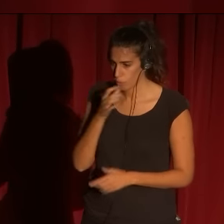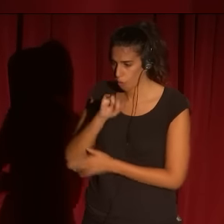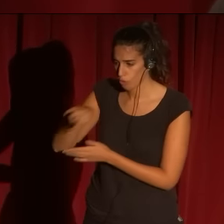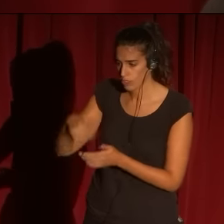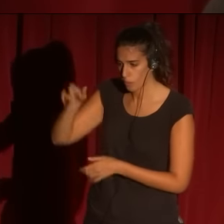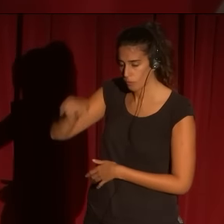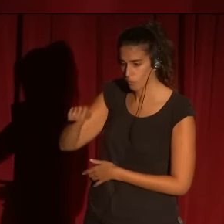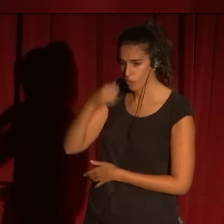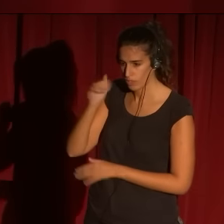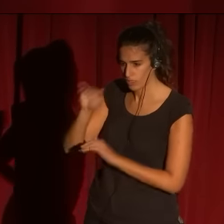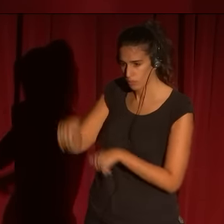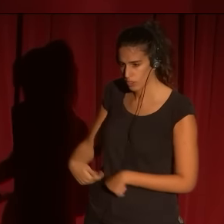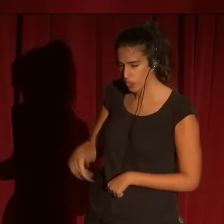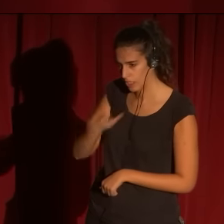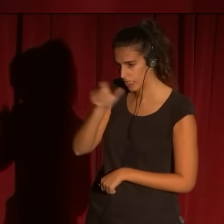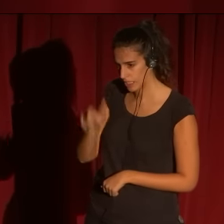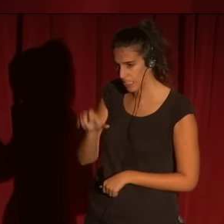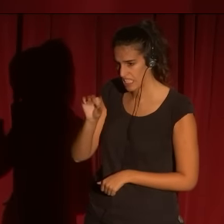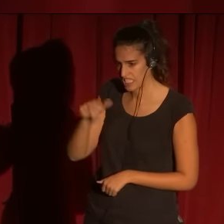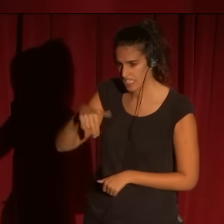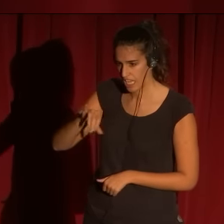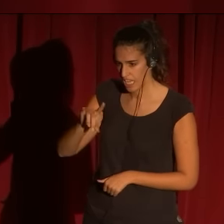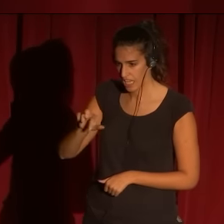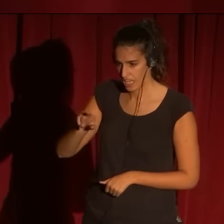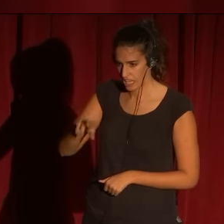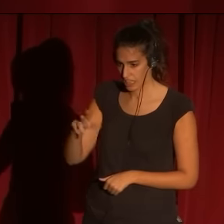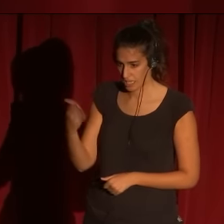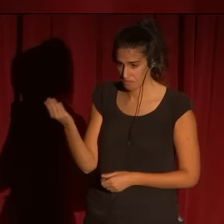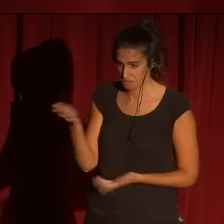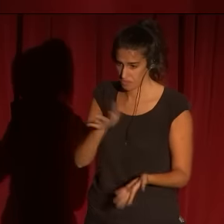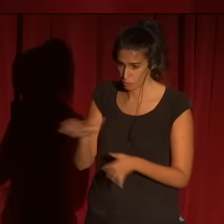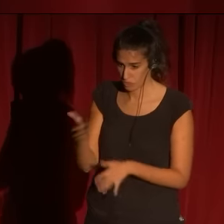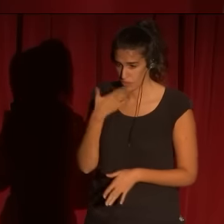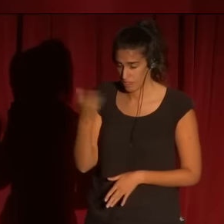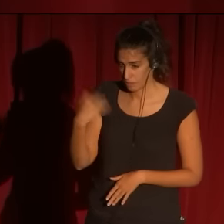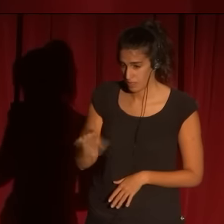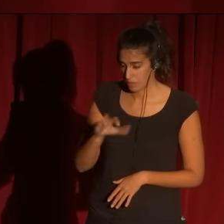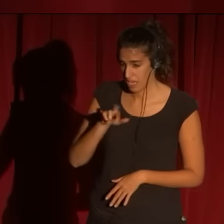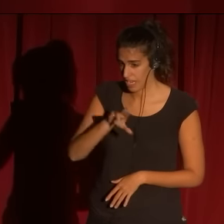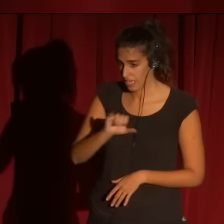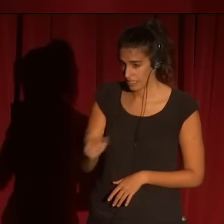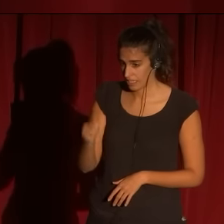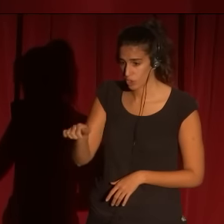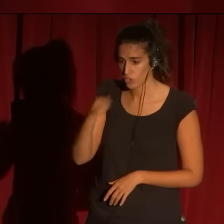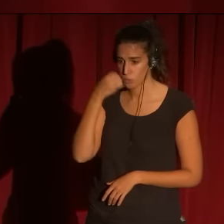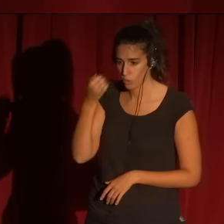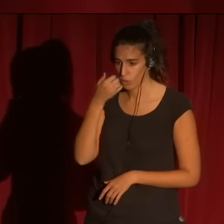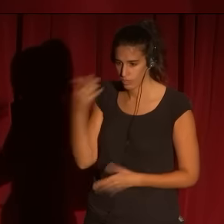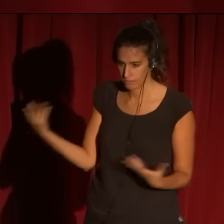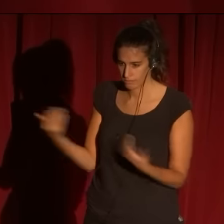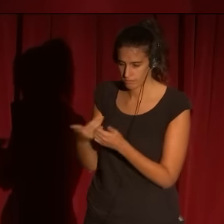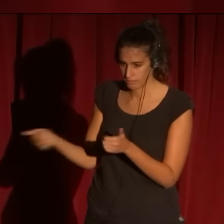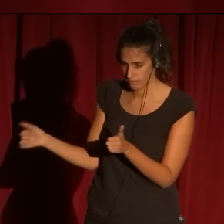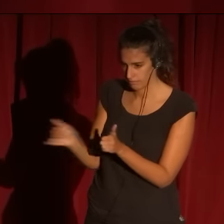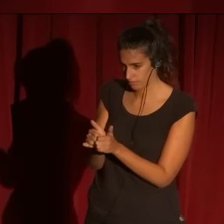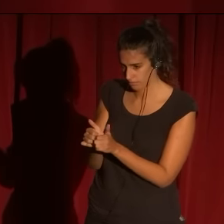que acaba de regresar de Italia que es Franz sneider más menos contemporáneo con clara paters que se va a convertir un poquito en el bodegona de cámara de rubens podríamos